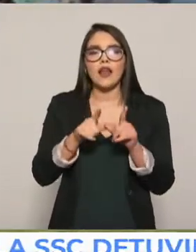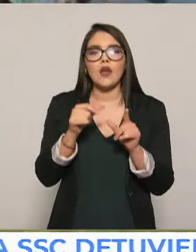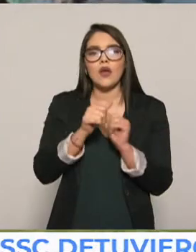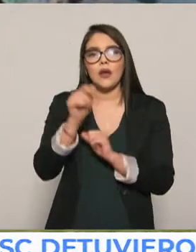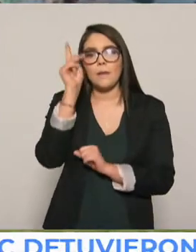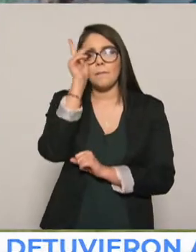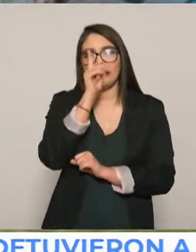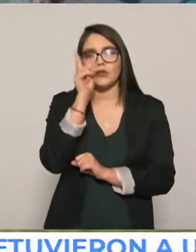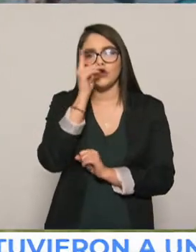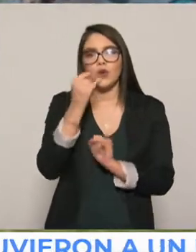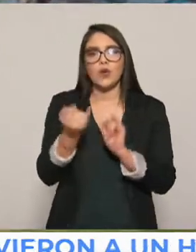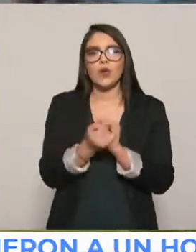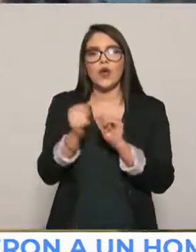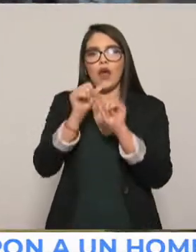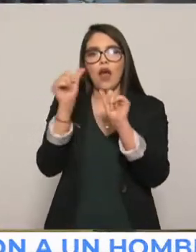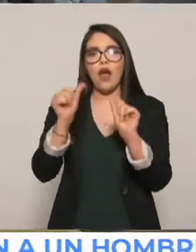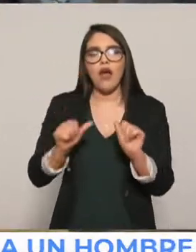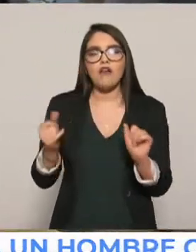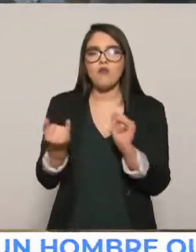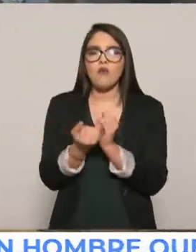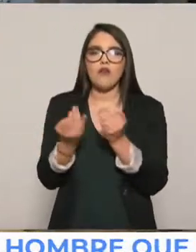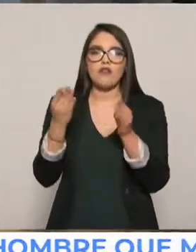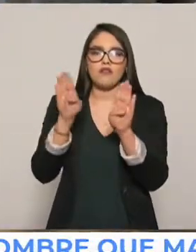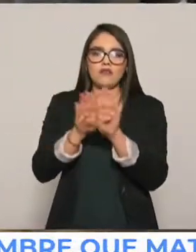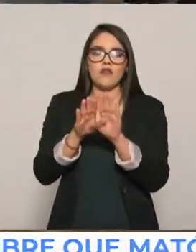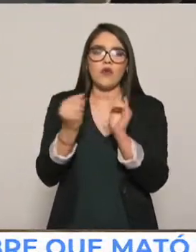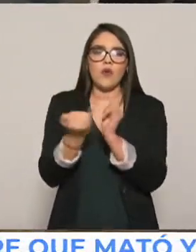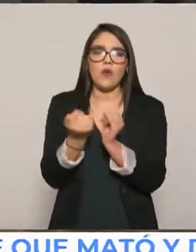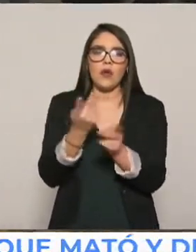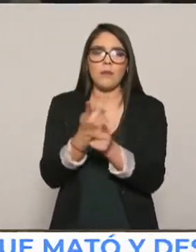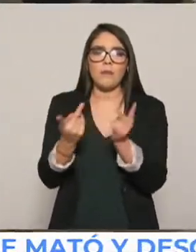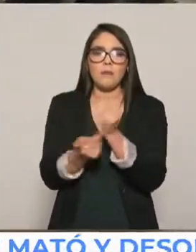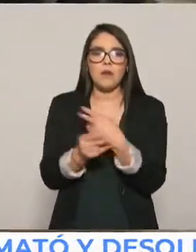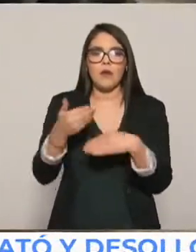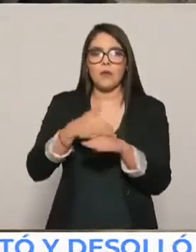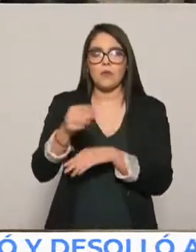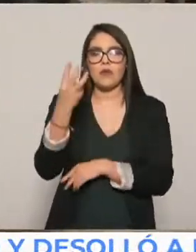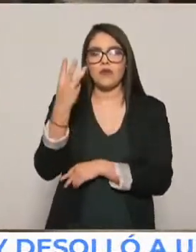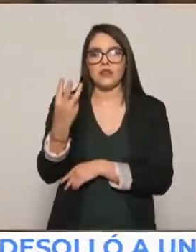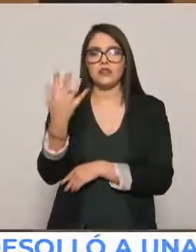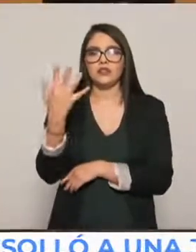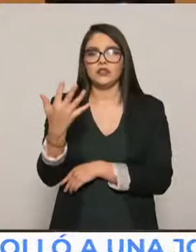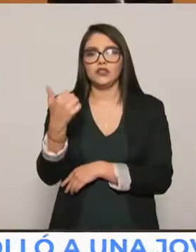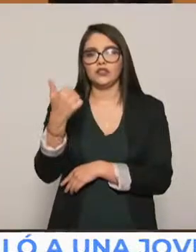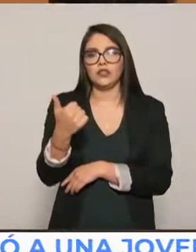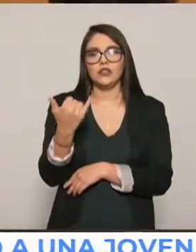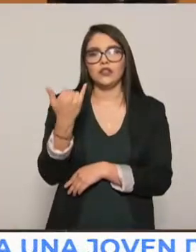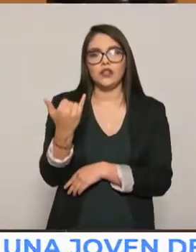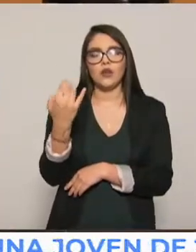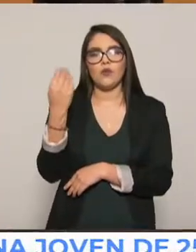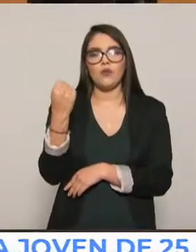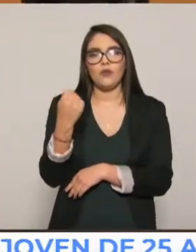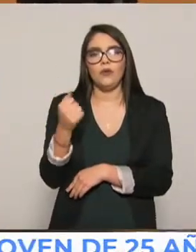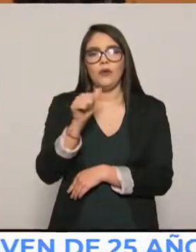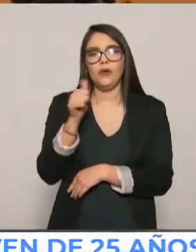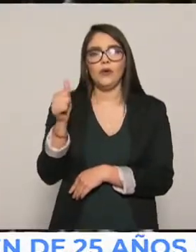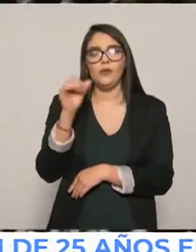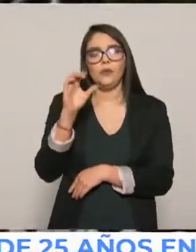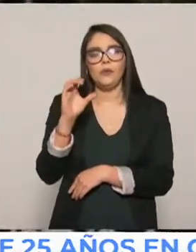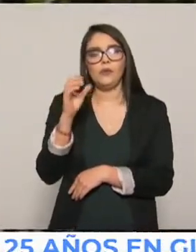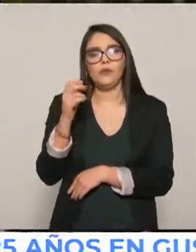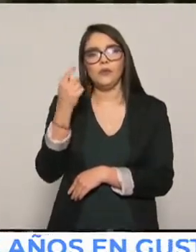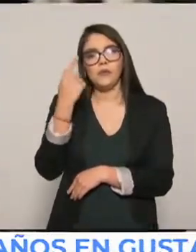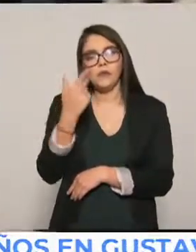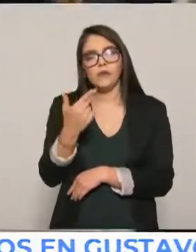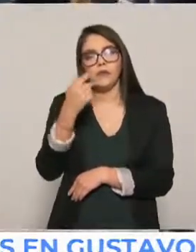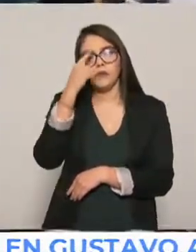y la Facultad de Artes y Diseño, al igual que las preparatorias 3, 5, 6 y 9, así como el Colegio de Ciencias y Humanidades,